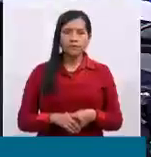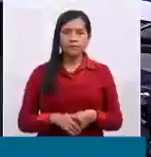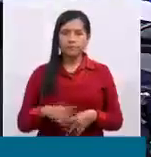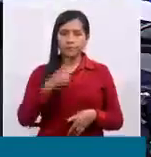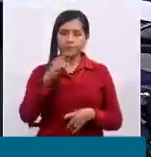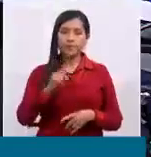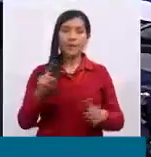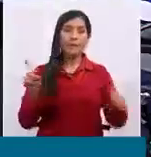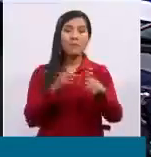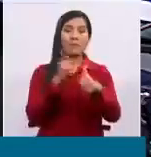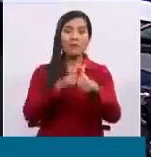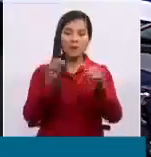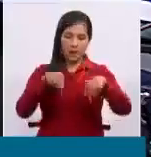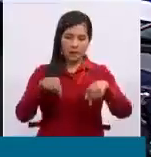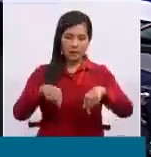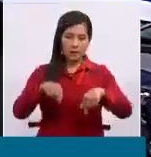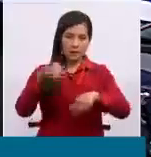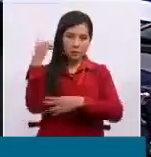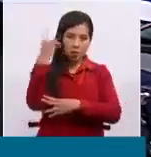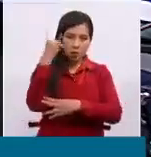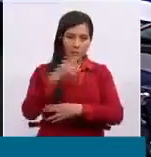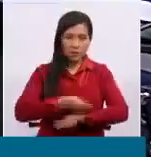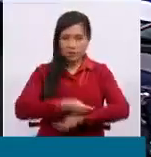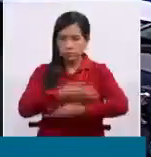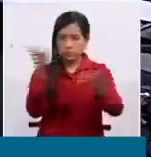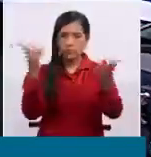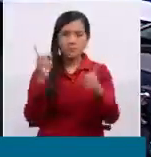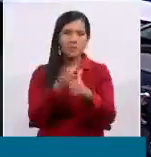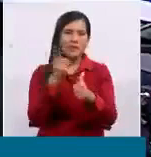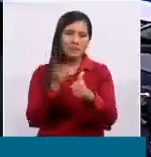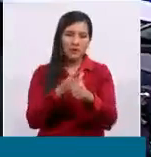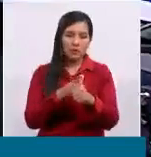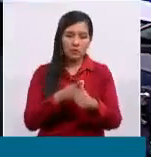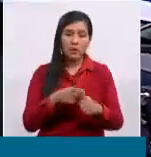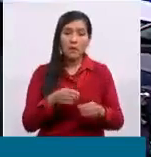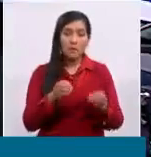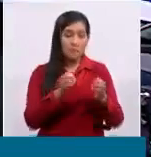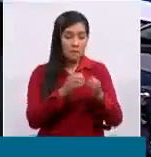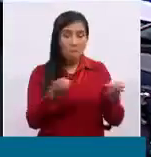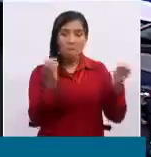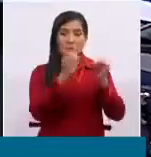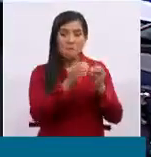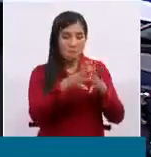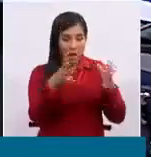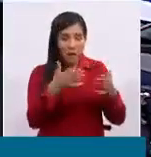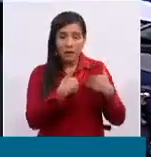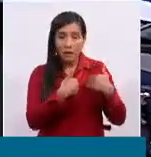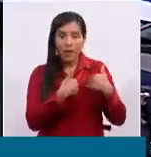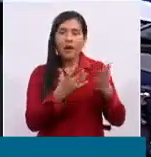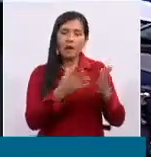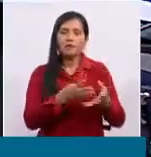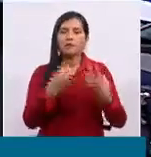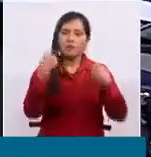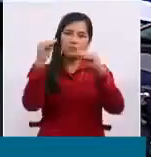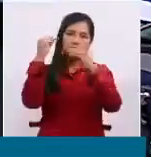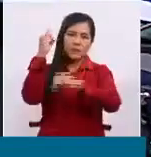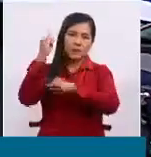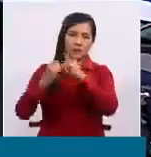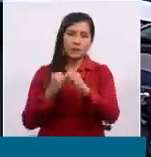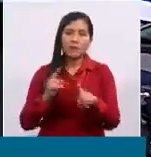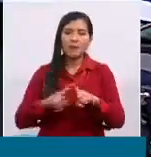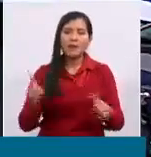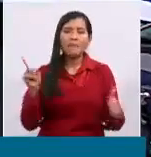Bueno, la prioridad es cubrir el mercado nacional y todos los excedentes que se tenga van a ser para la exportación, ¿no? Pero siempre priorizando